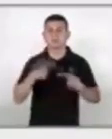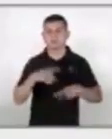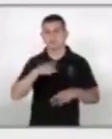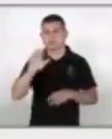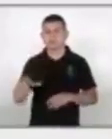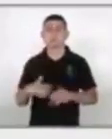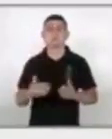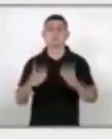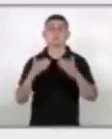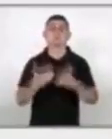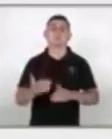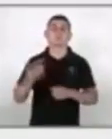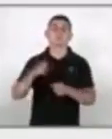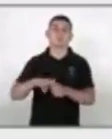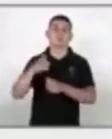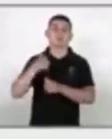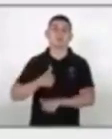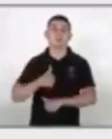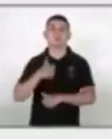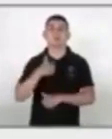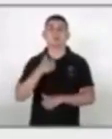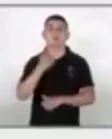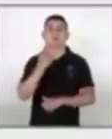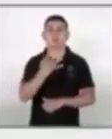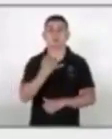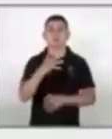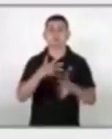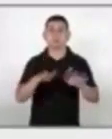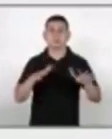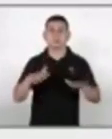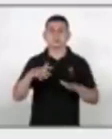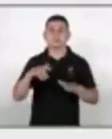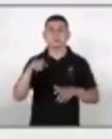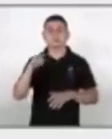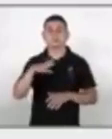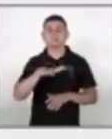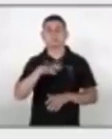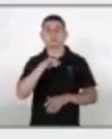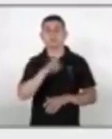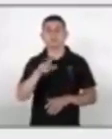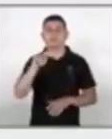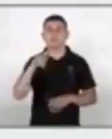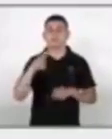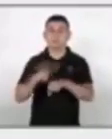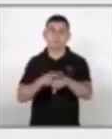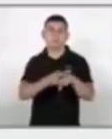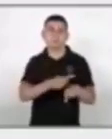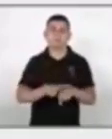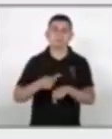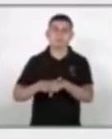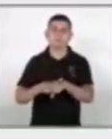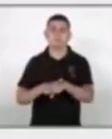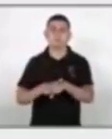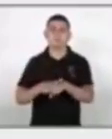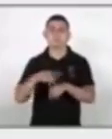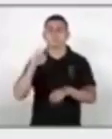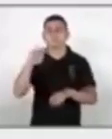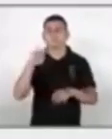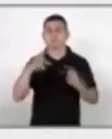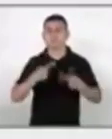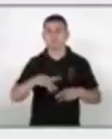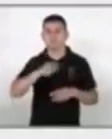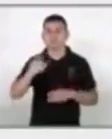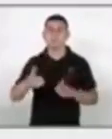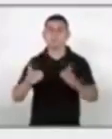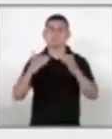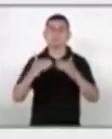defunciones. En la jurisdicción sanitaria número 4, Costa, 170 casos confirmados con 19